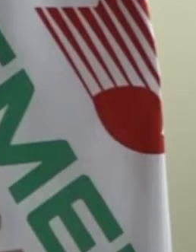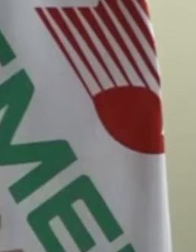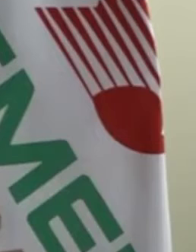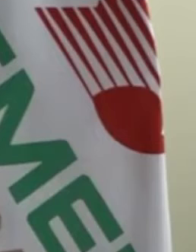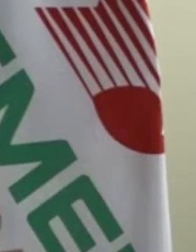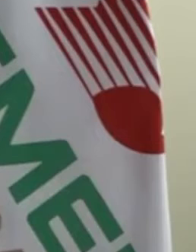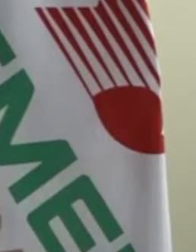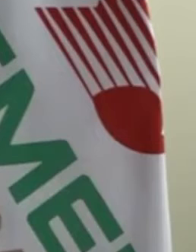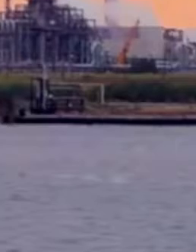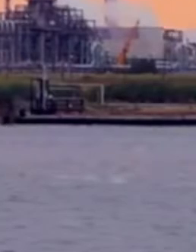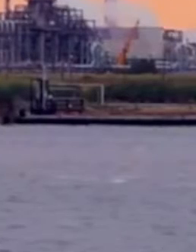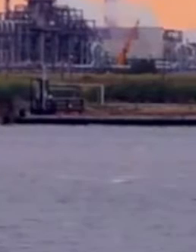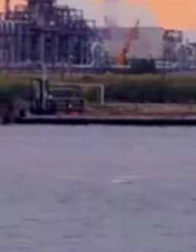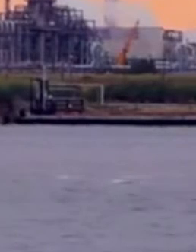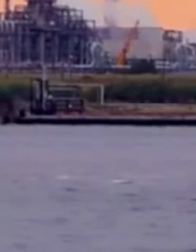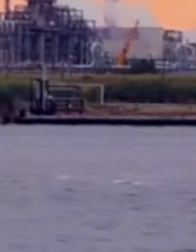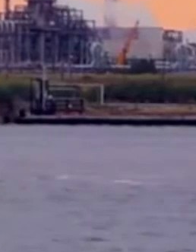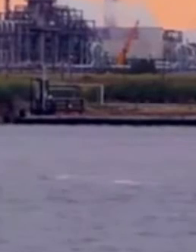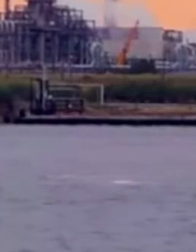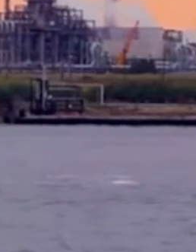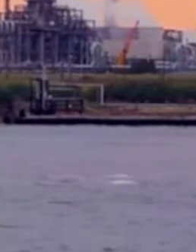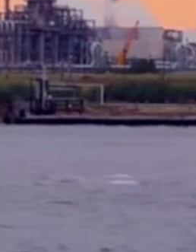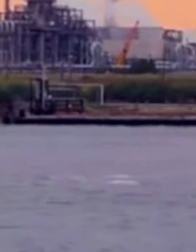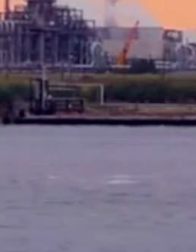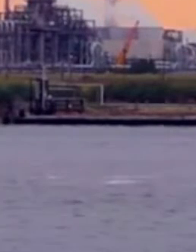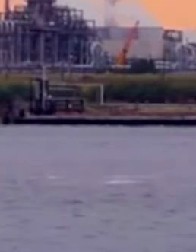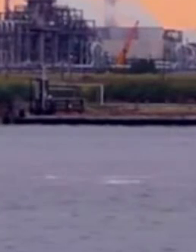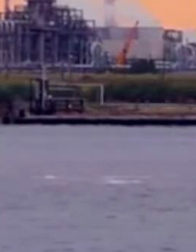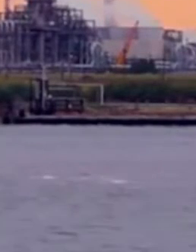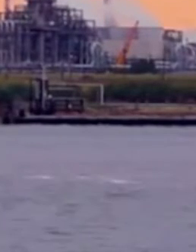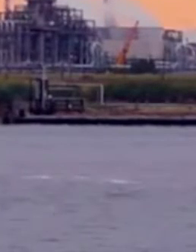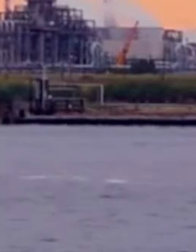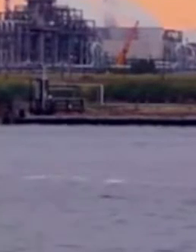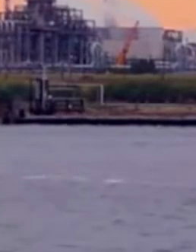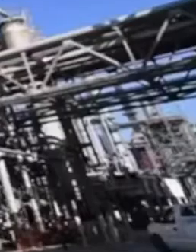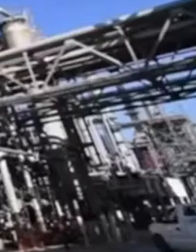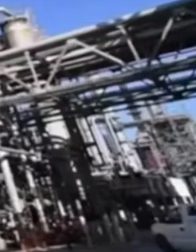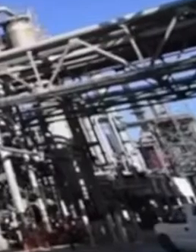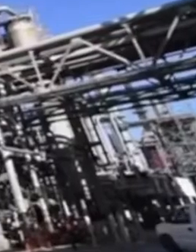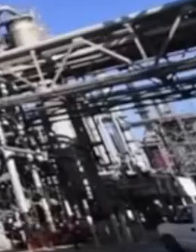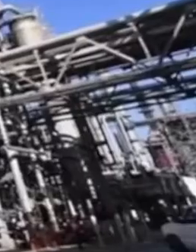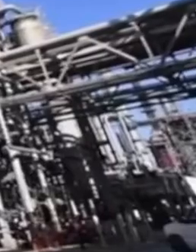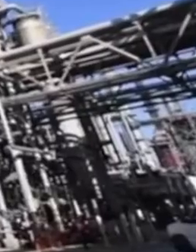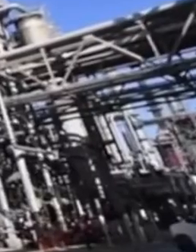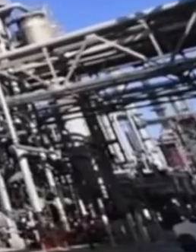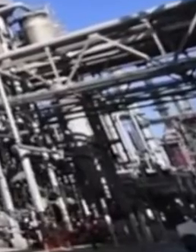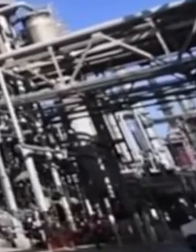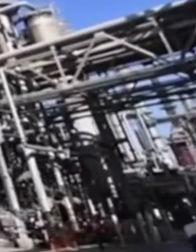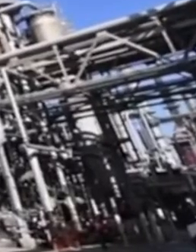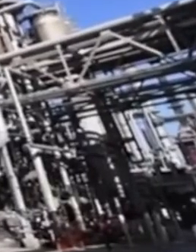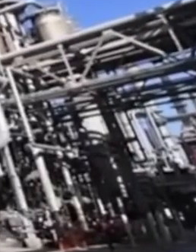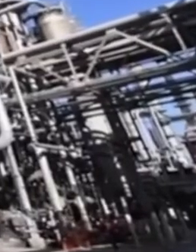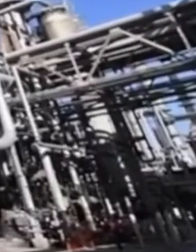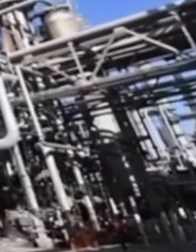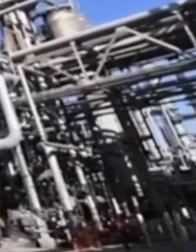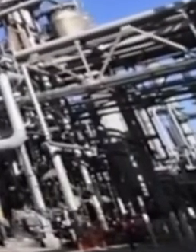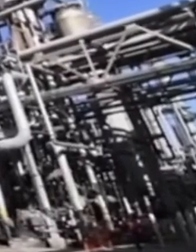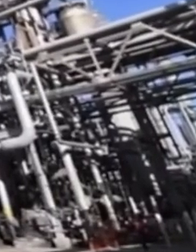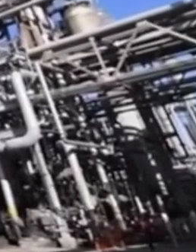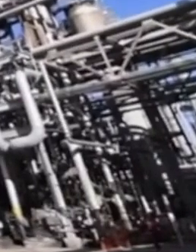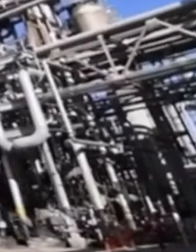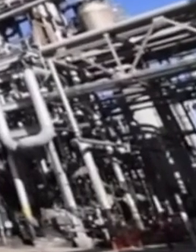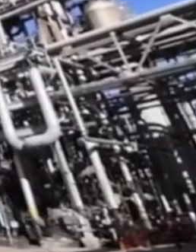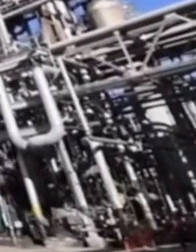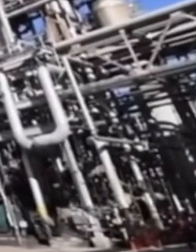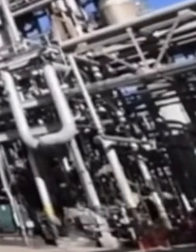una operación de muchos meses, de mucho trabajo. Yo quiero decirle, presidente, que estoy muy